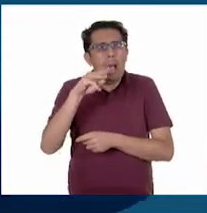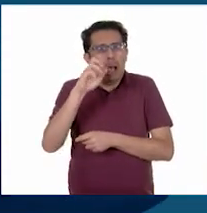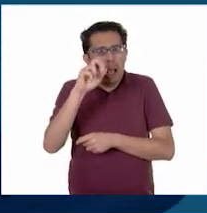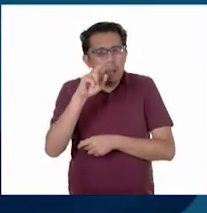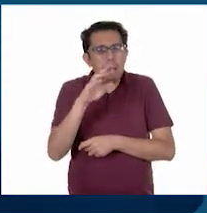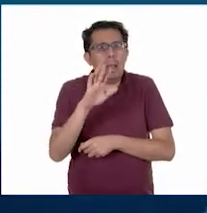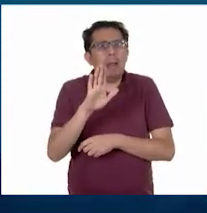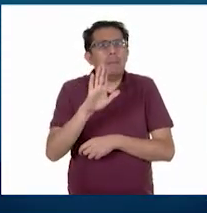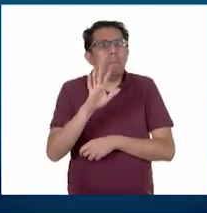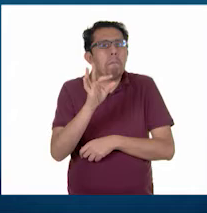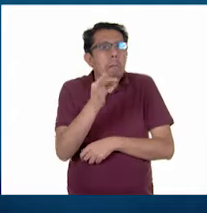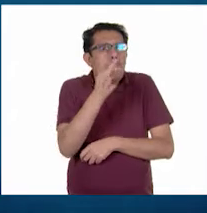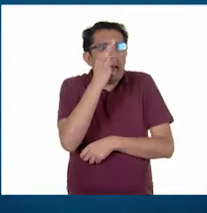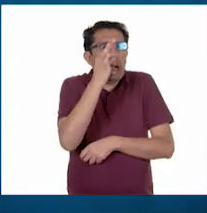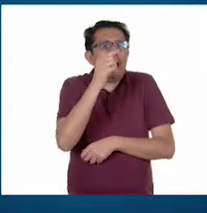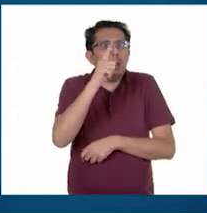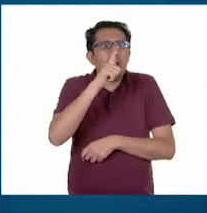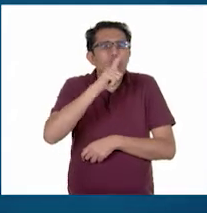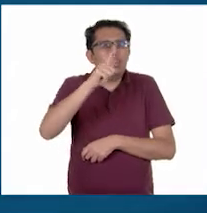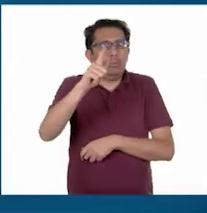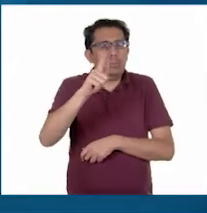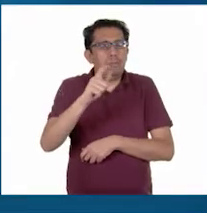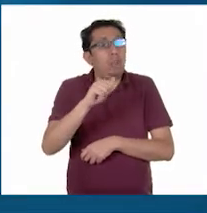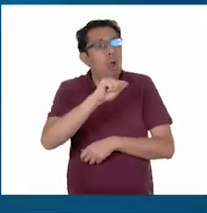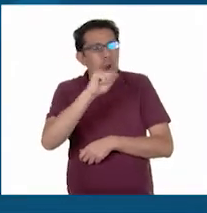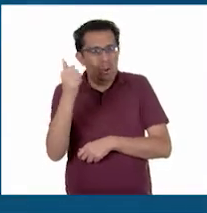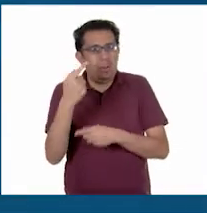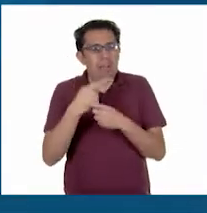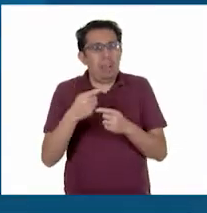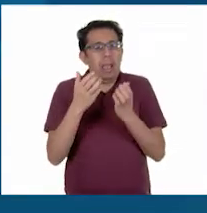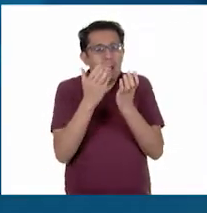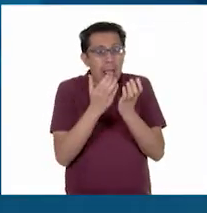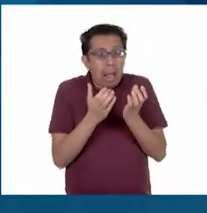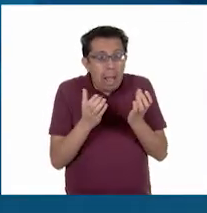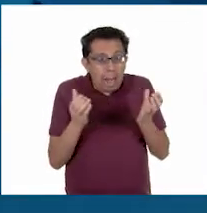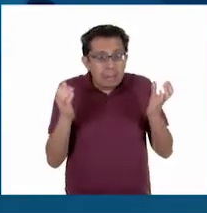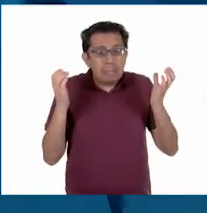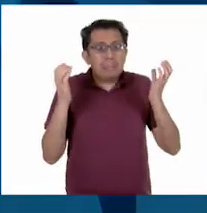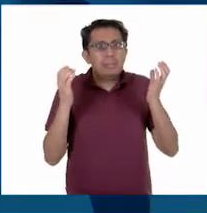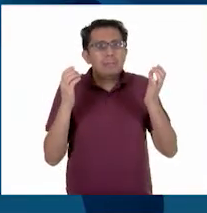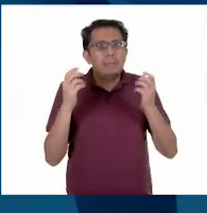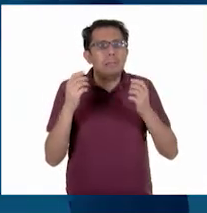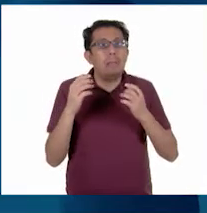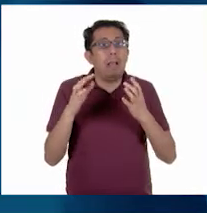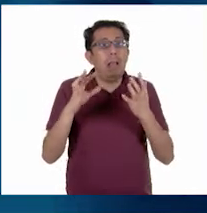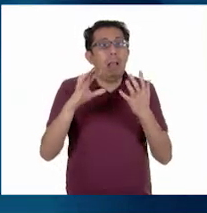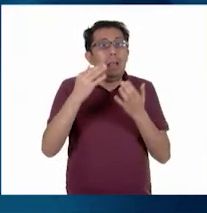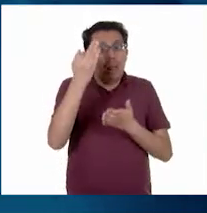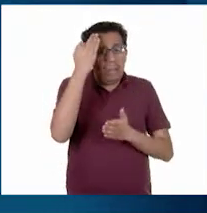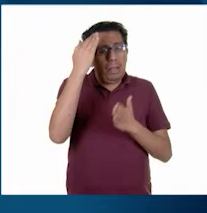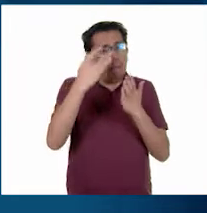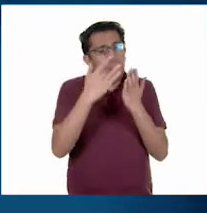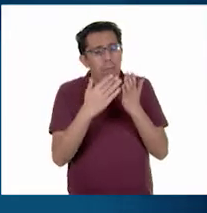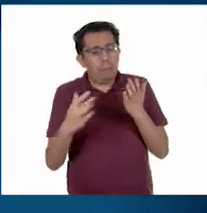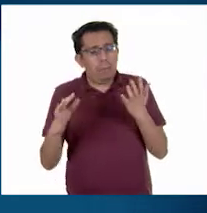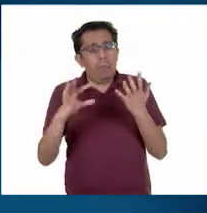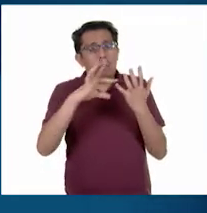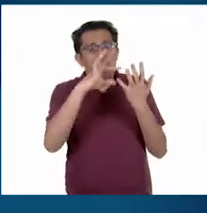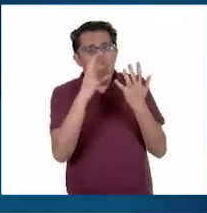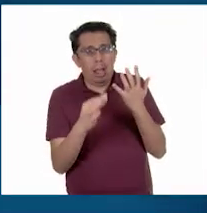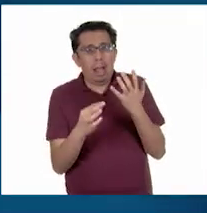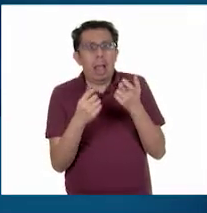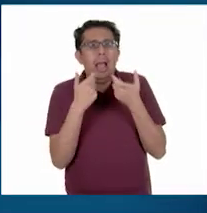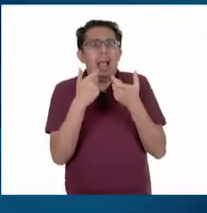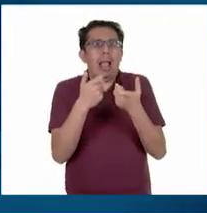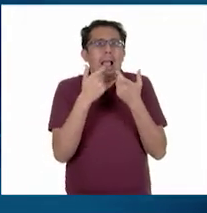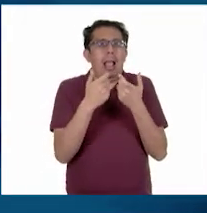uno más. Sandía. Del verano, roja y fría carcajada, rebanada